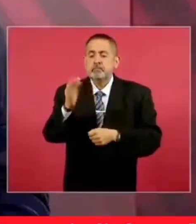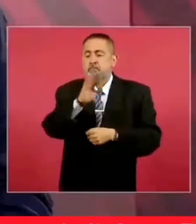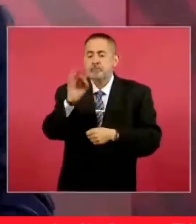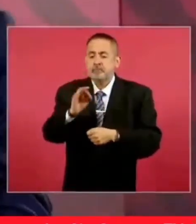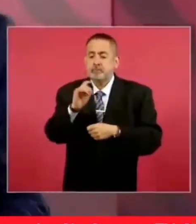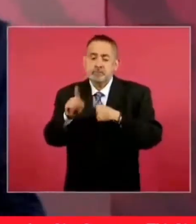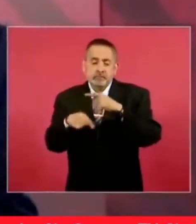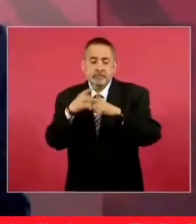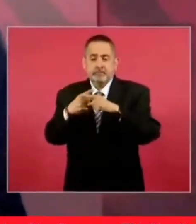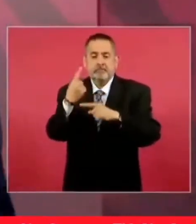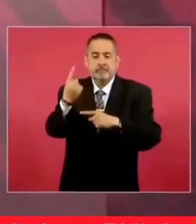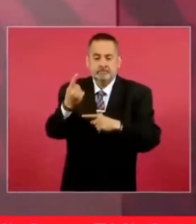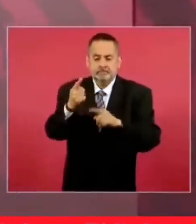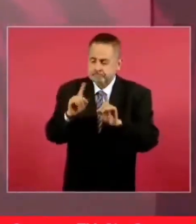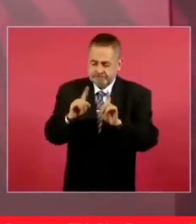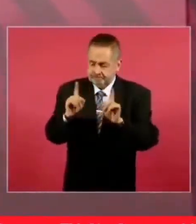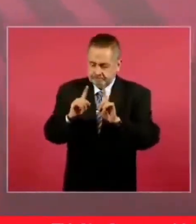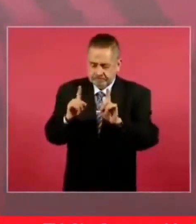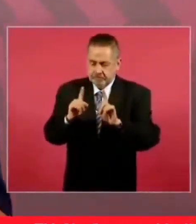mayoría calificada, es